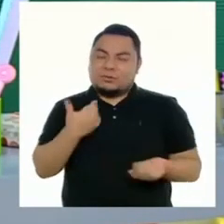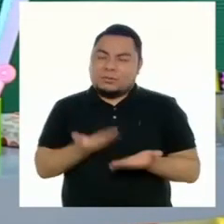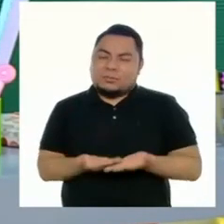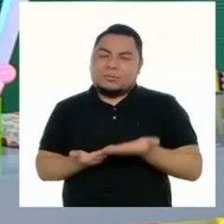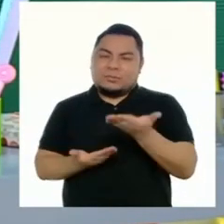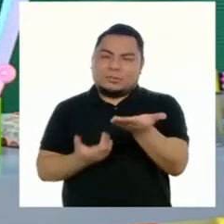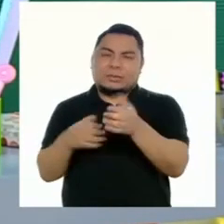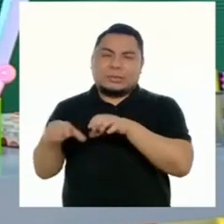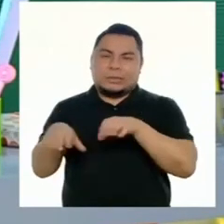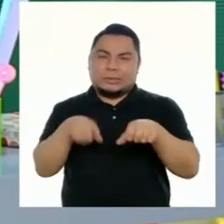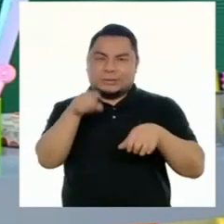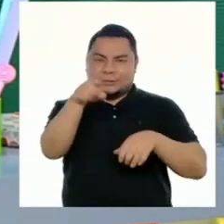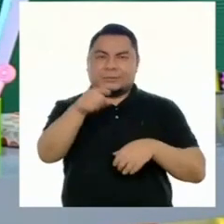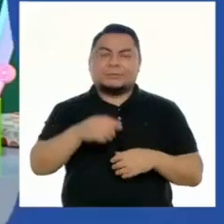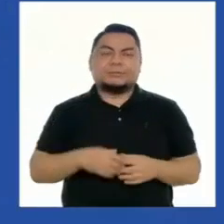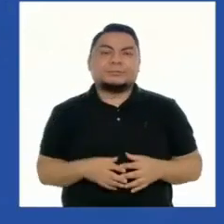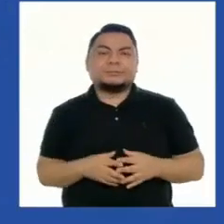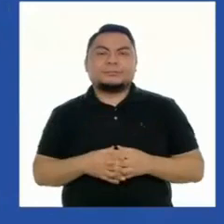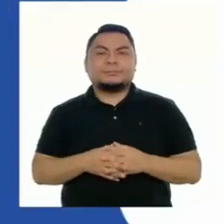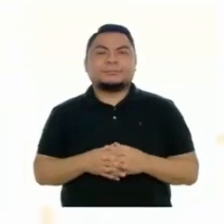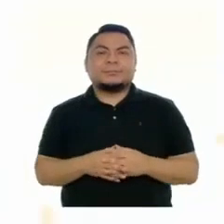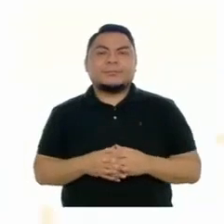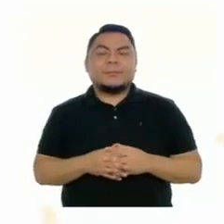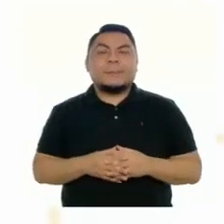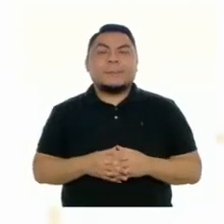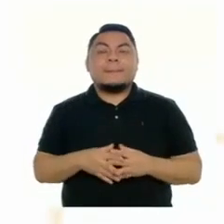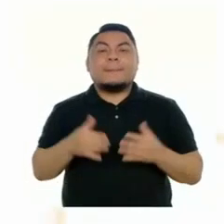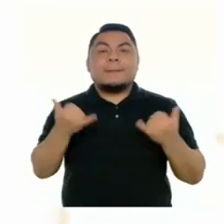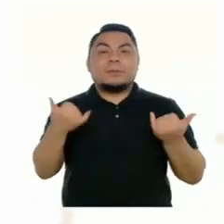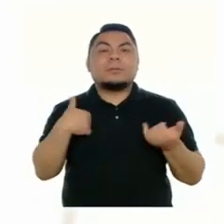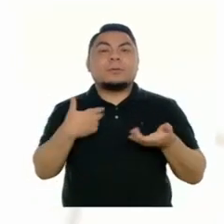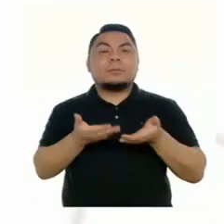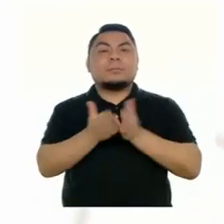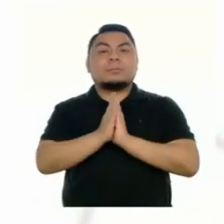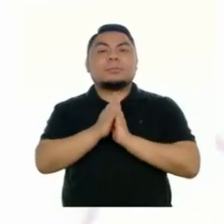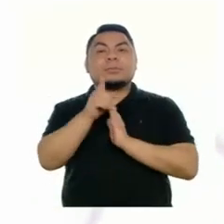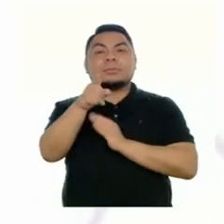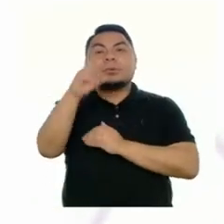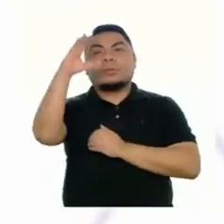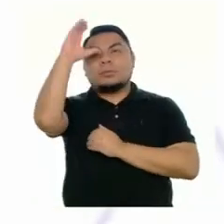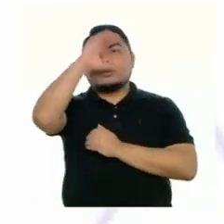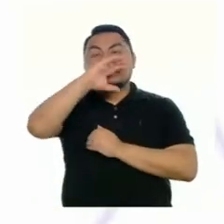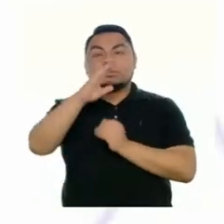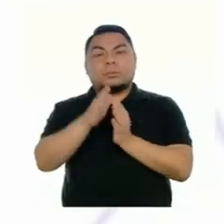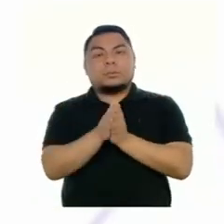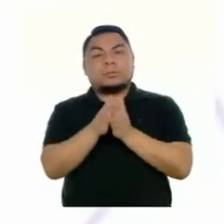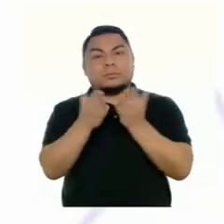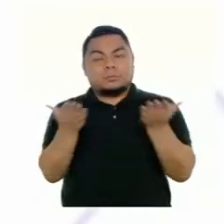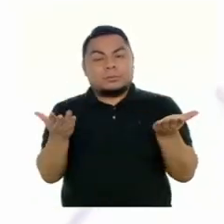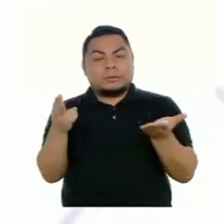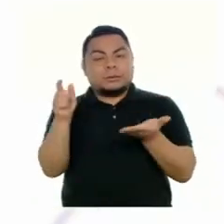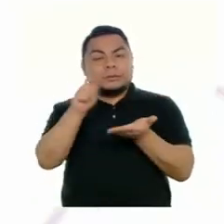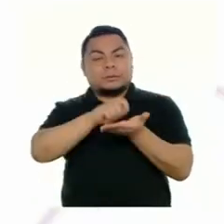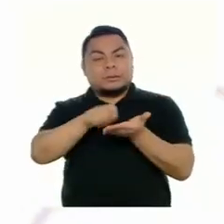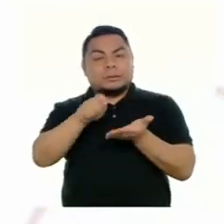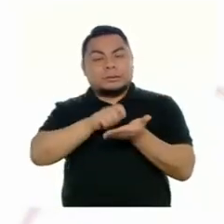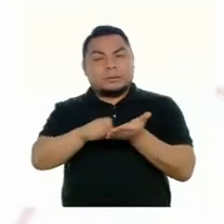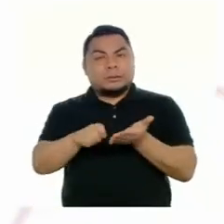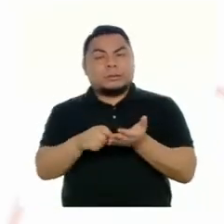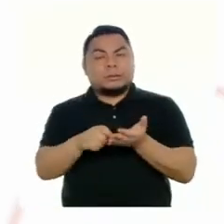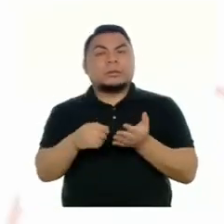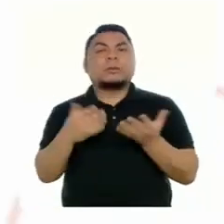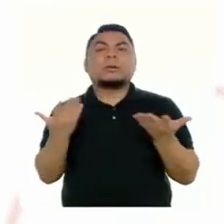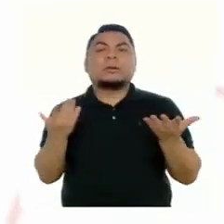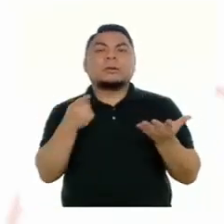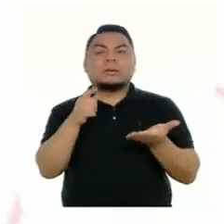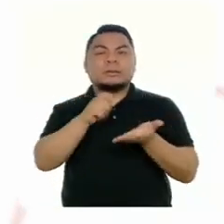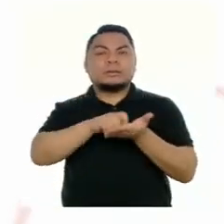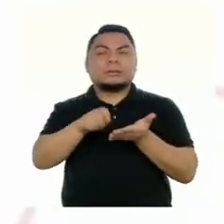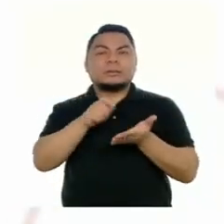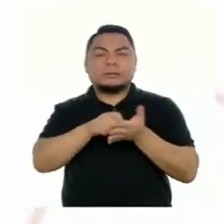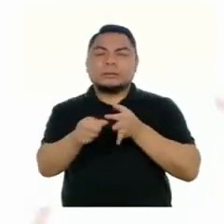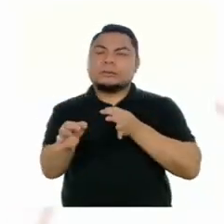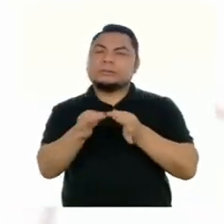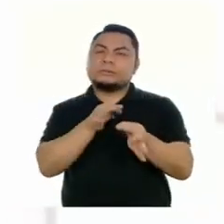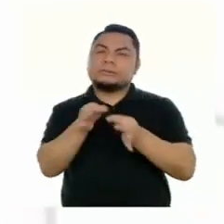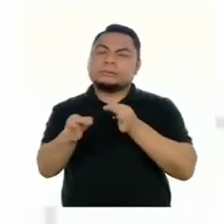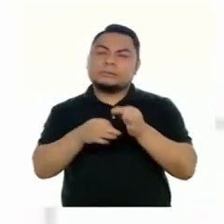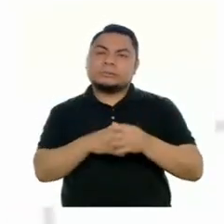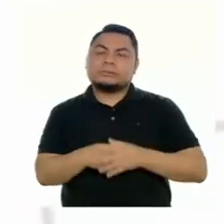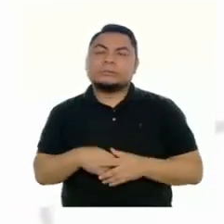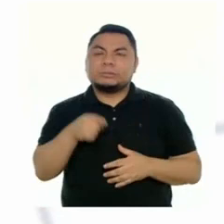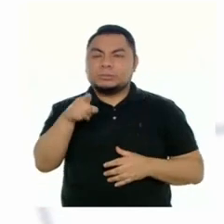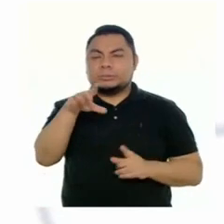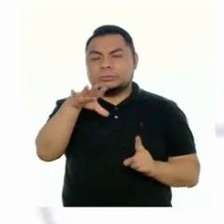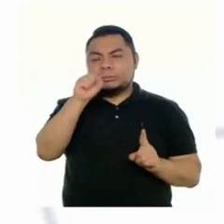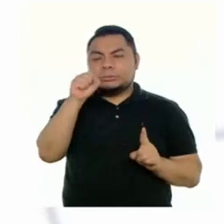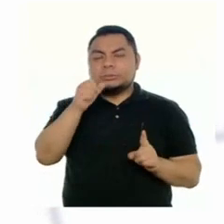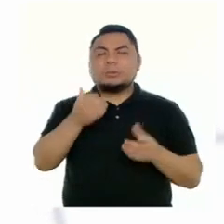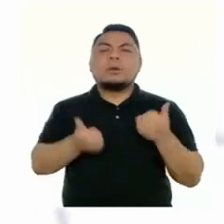el siguiente reto. Voy a pedirles que busquen en periódicos, revistas o internet textos argumentativos